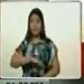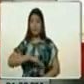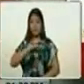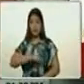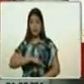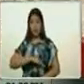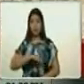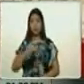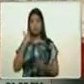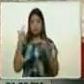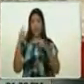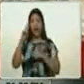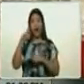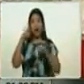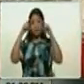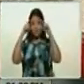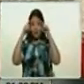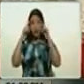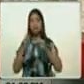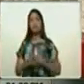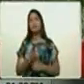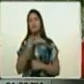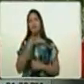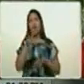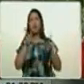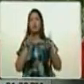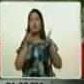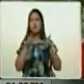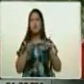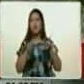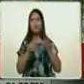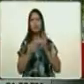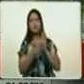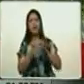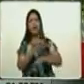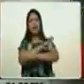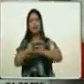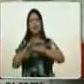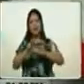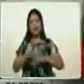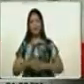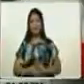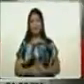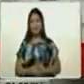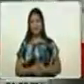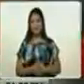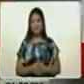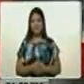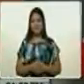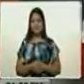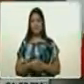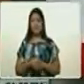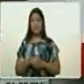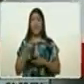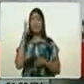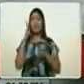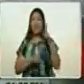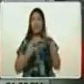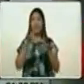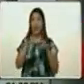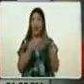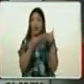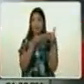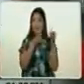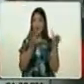Ayman El Trudy, detalló cuál será la nueva cara del reconocido tren El Encanto, que forma parte del ferrocarril